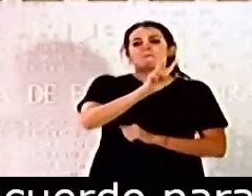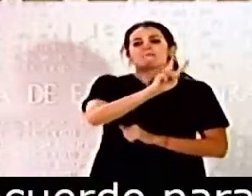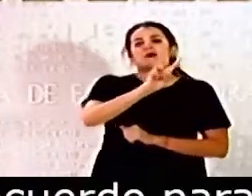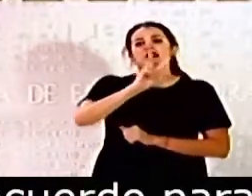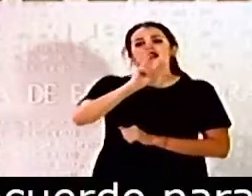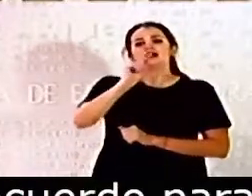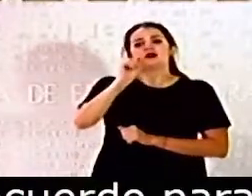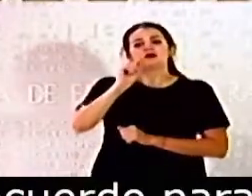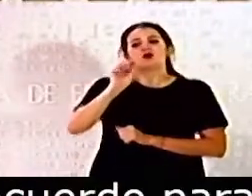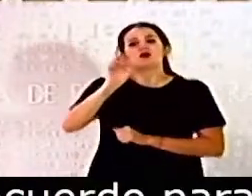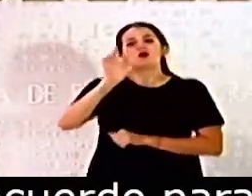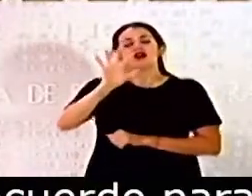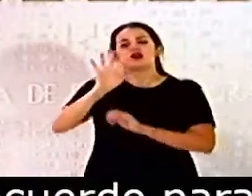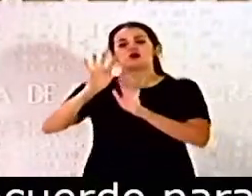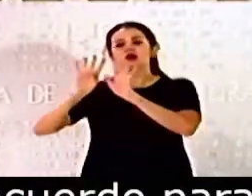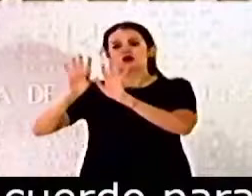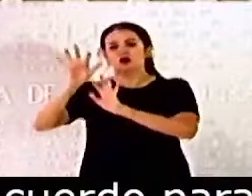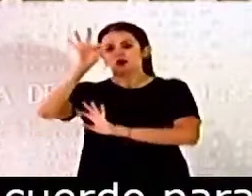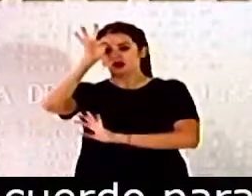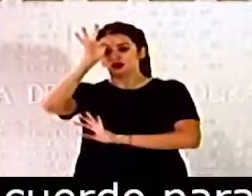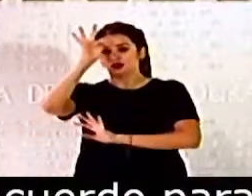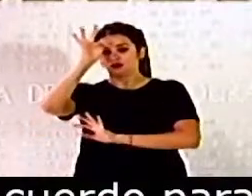23:59 del domingo.